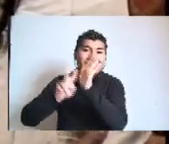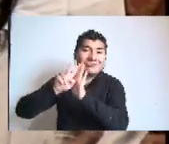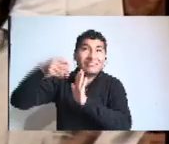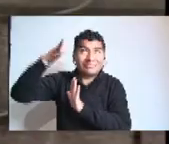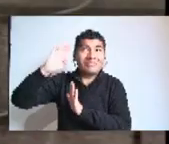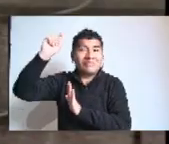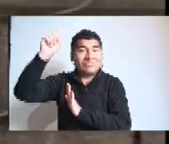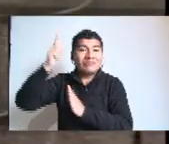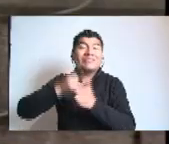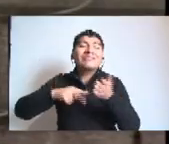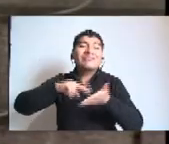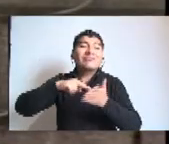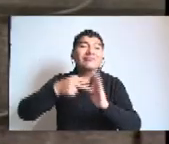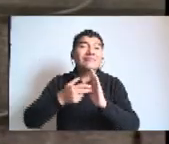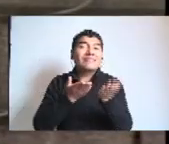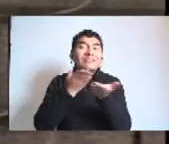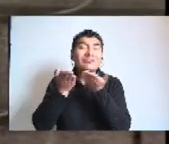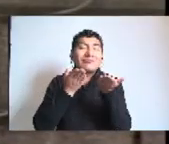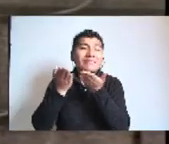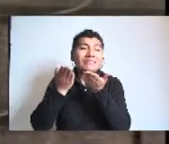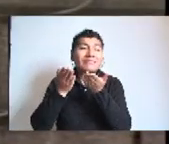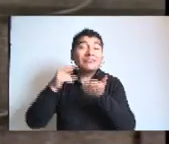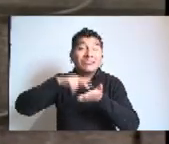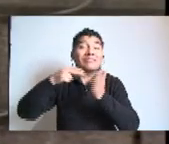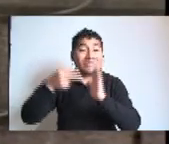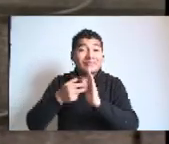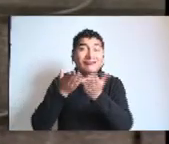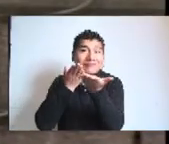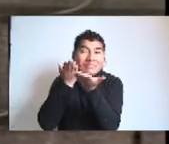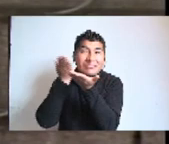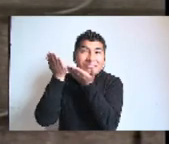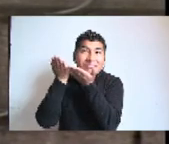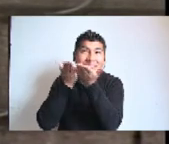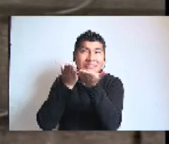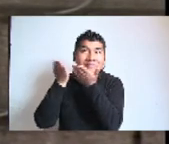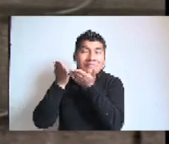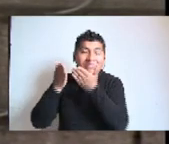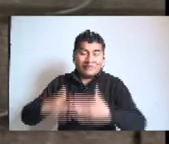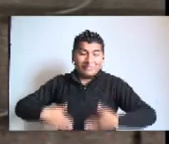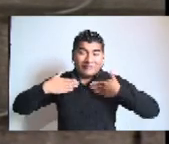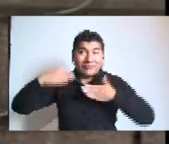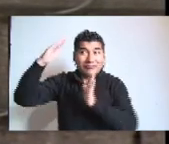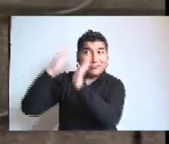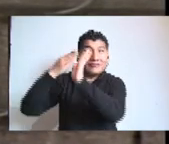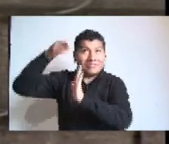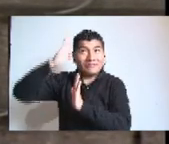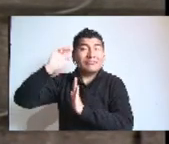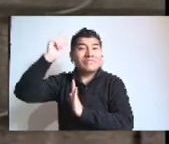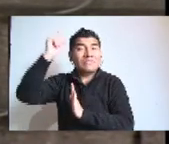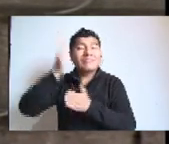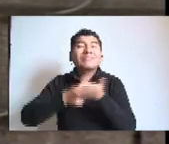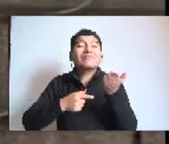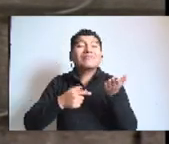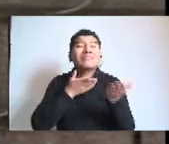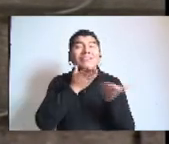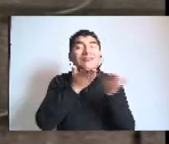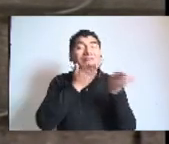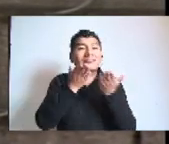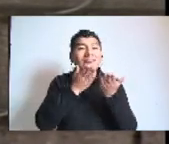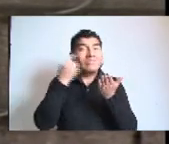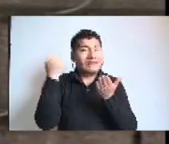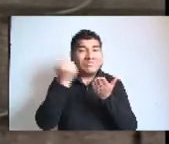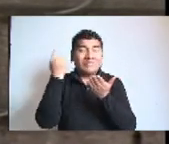es servicio? Vivir delante de Dios. ¿Qué es servicio?